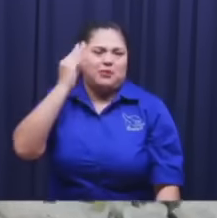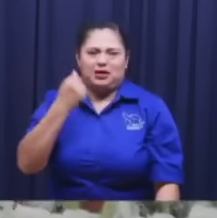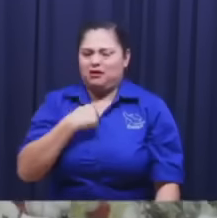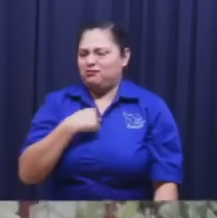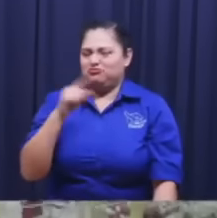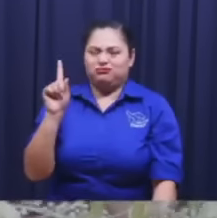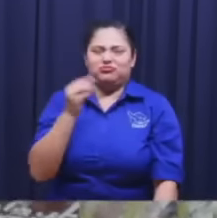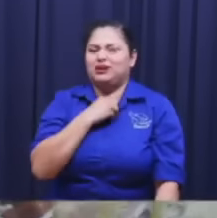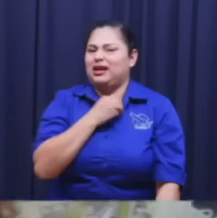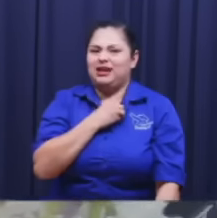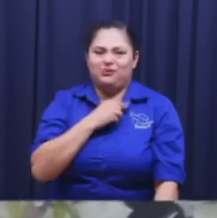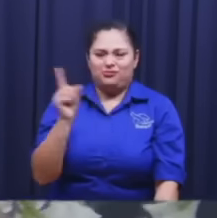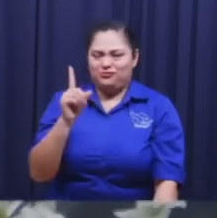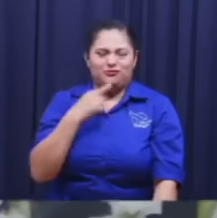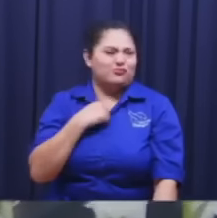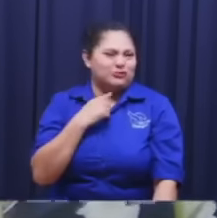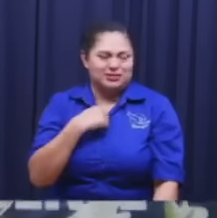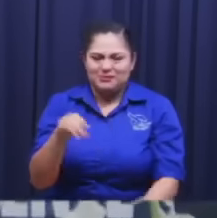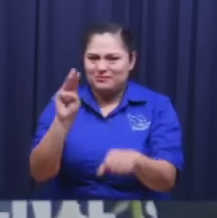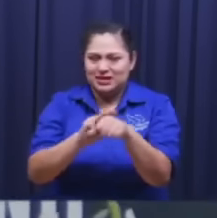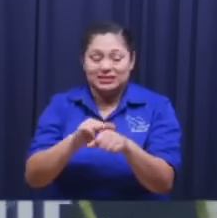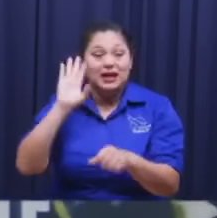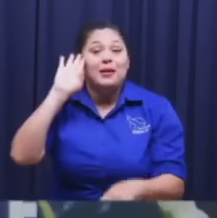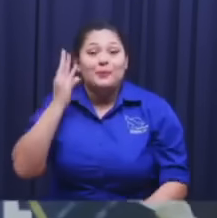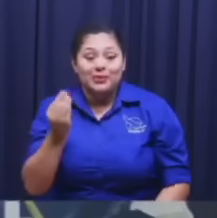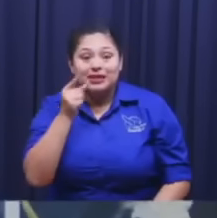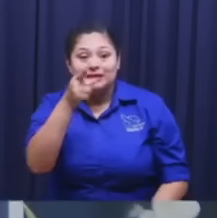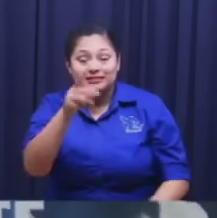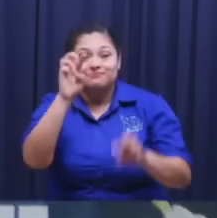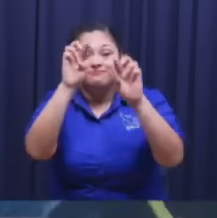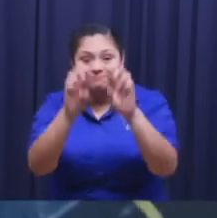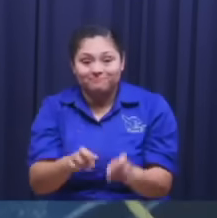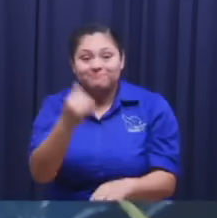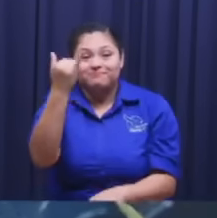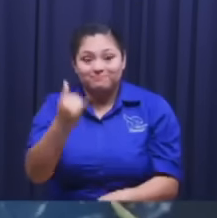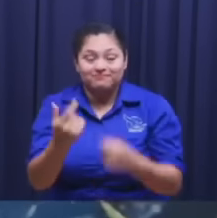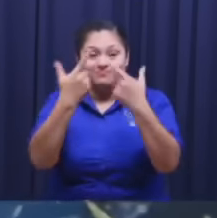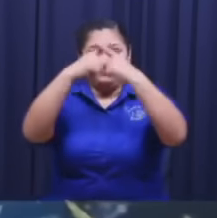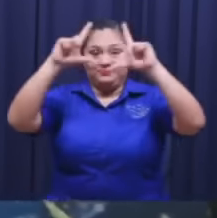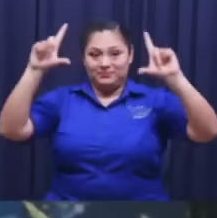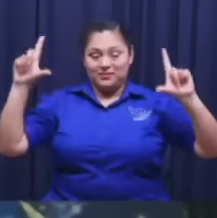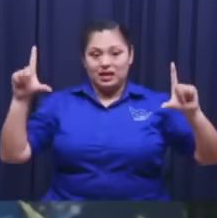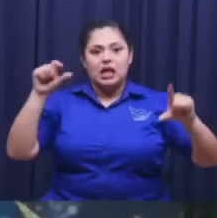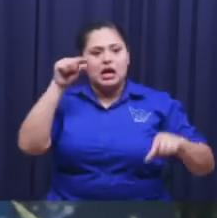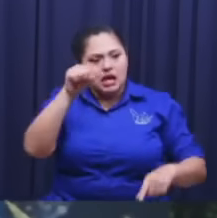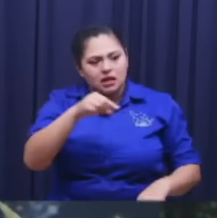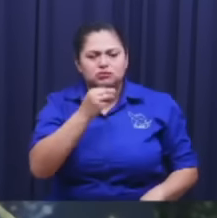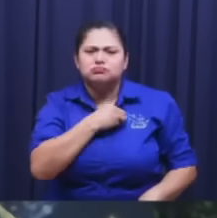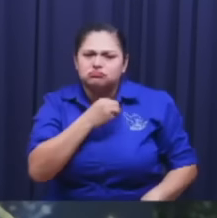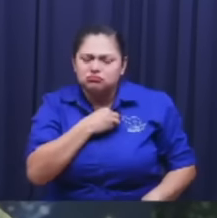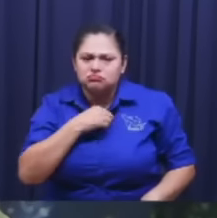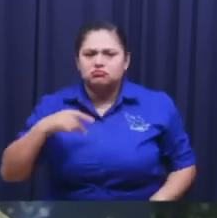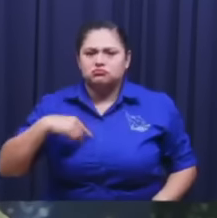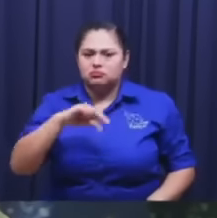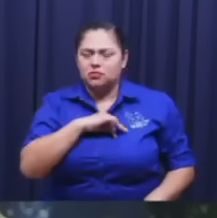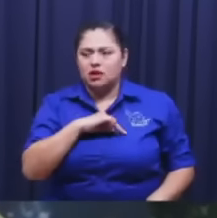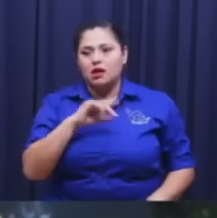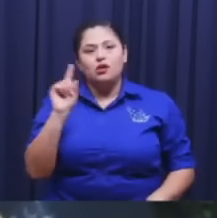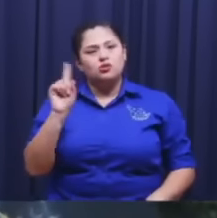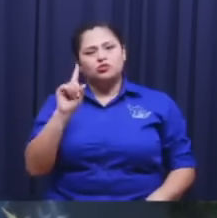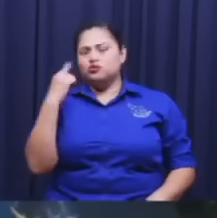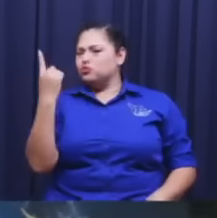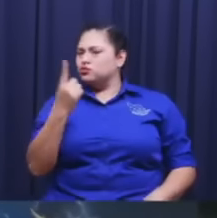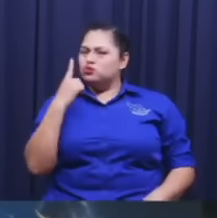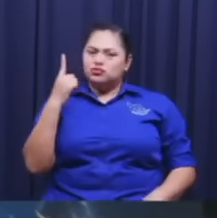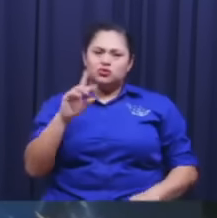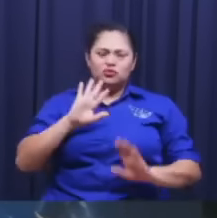El libre. Eso es lo que queremos. No solo dejar